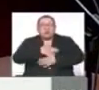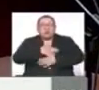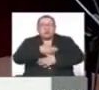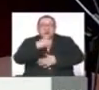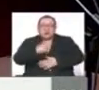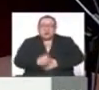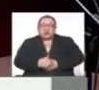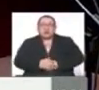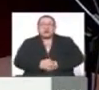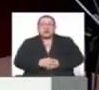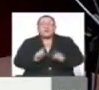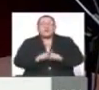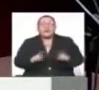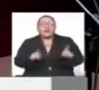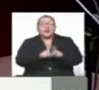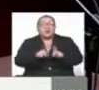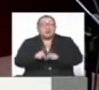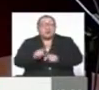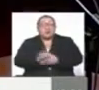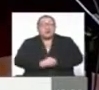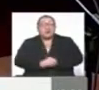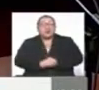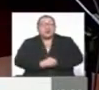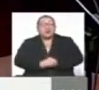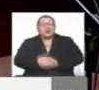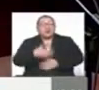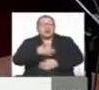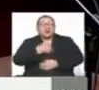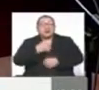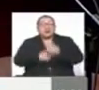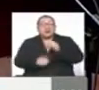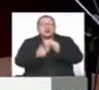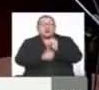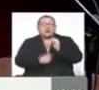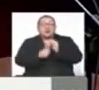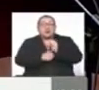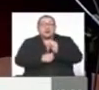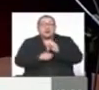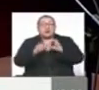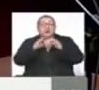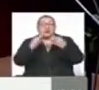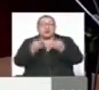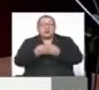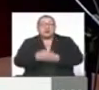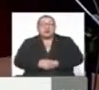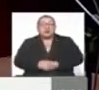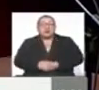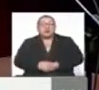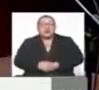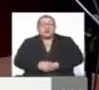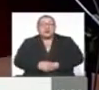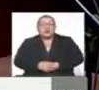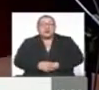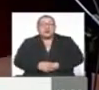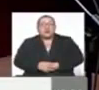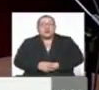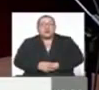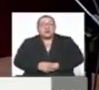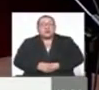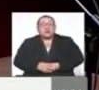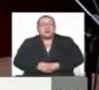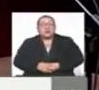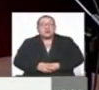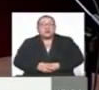solamente trajo sus malas costumbres al congreso sino que trajo a su hermano que es una joya todavía de